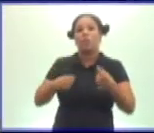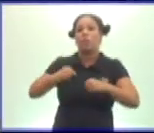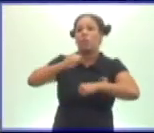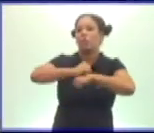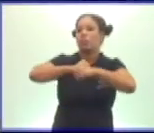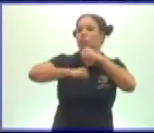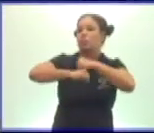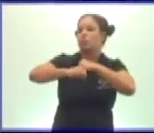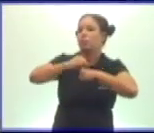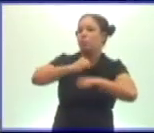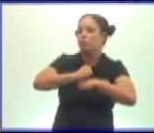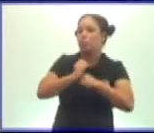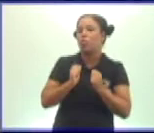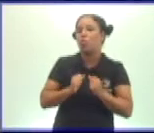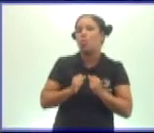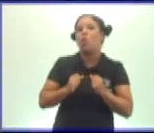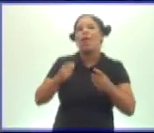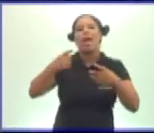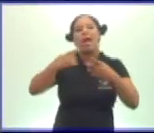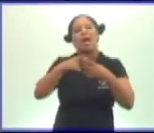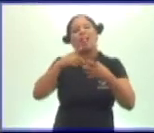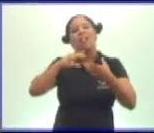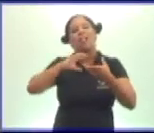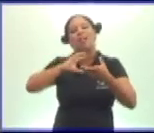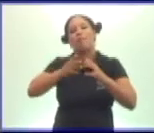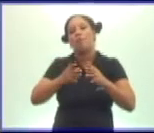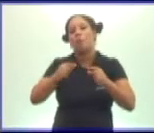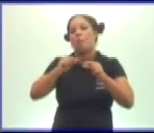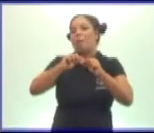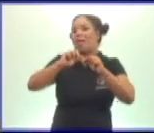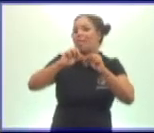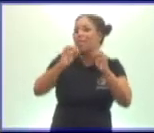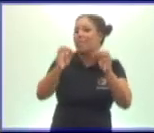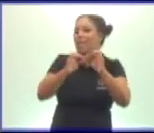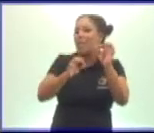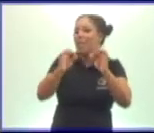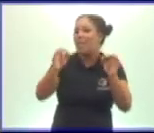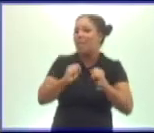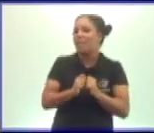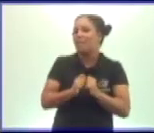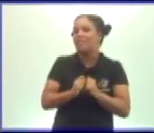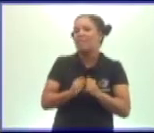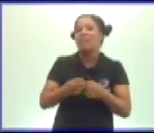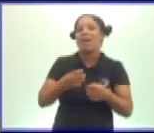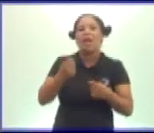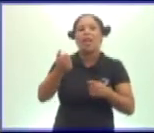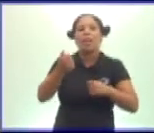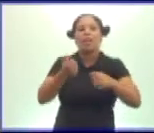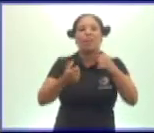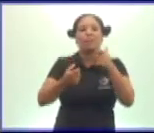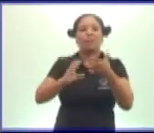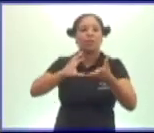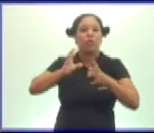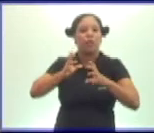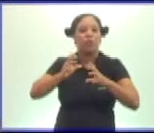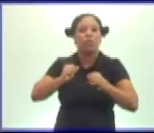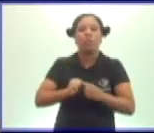en cuanto al tipo de enlace que mantiene unida a las partículas en